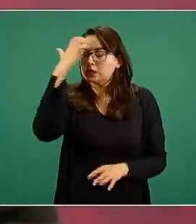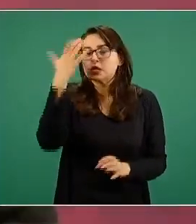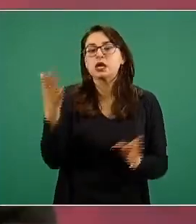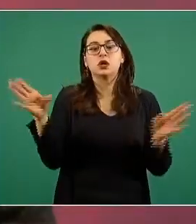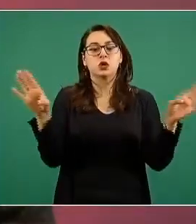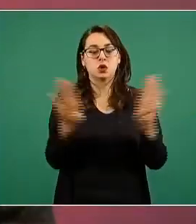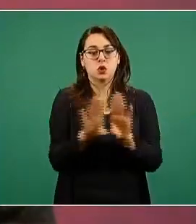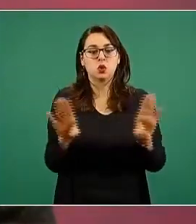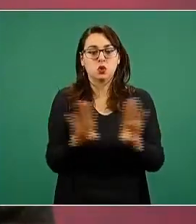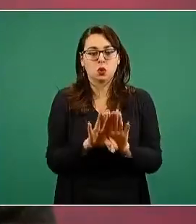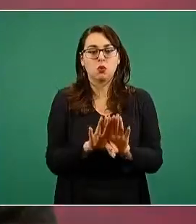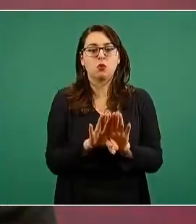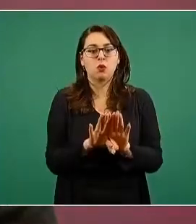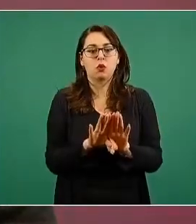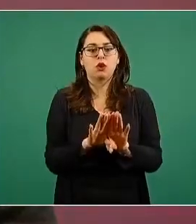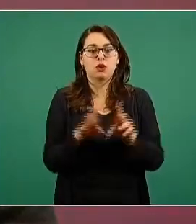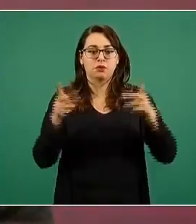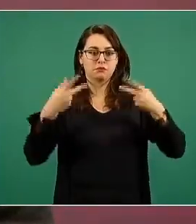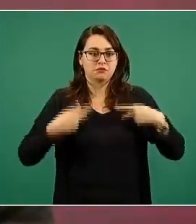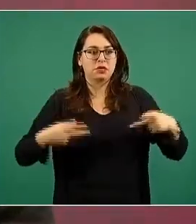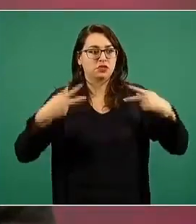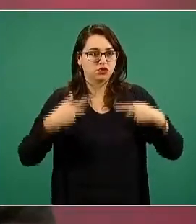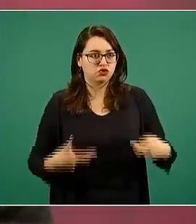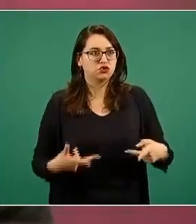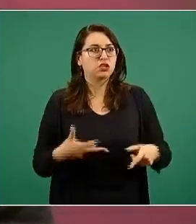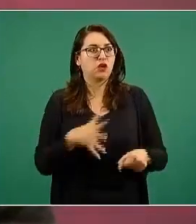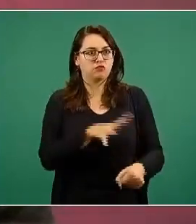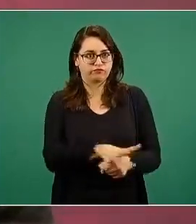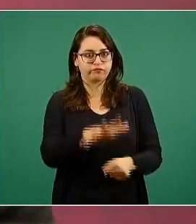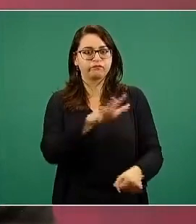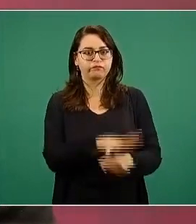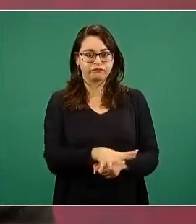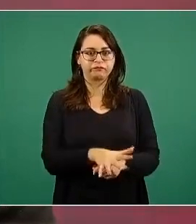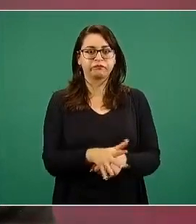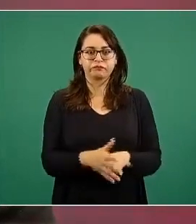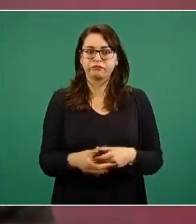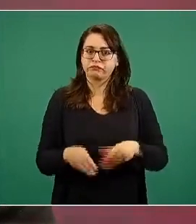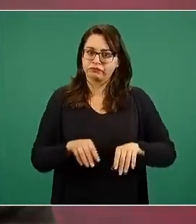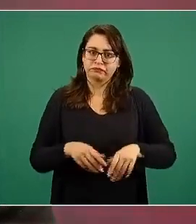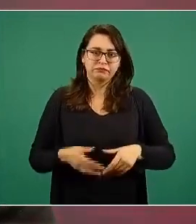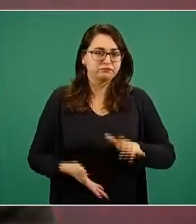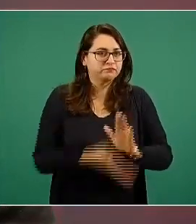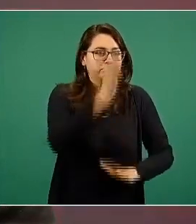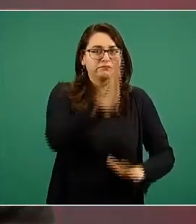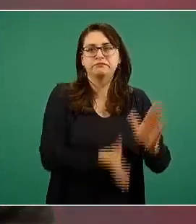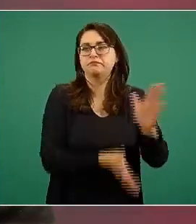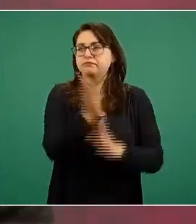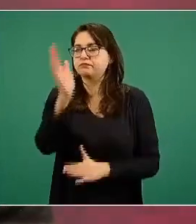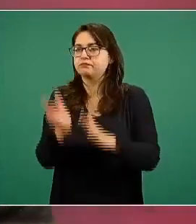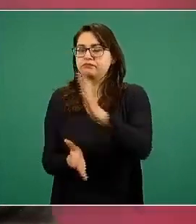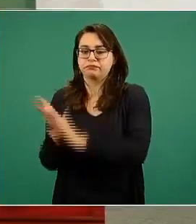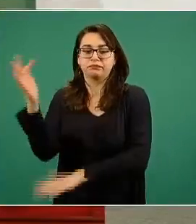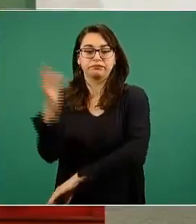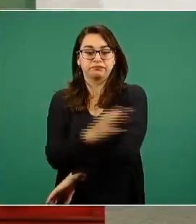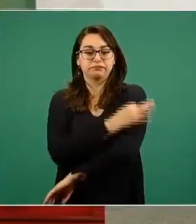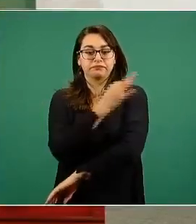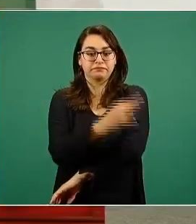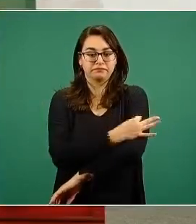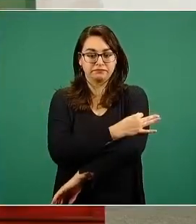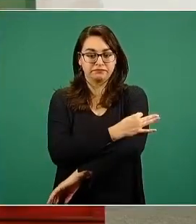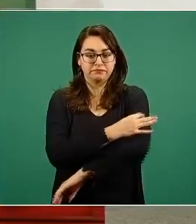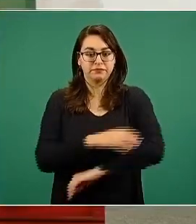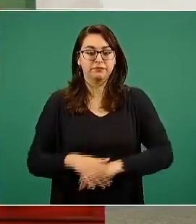de tener suficiente personal para aplicar la vacuna a todos